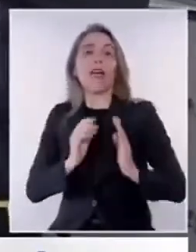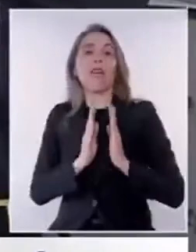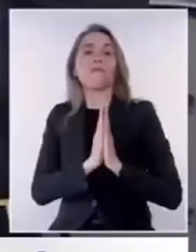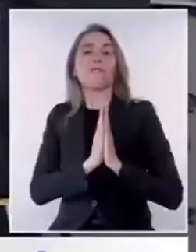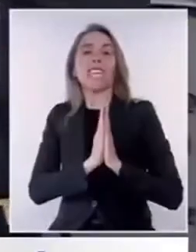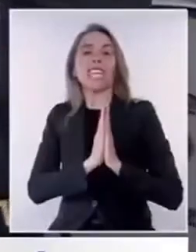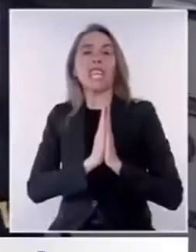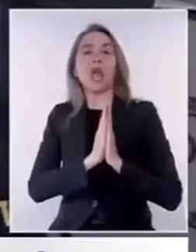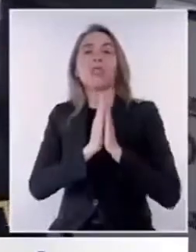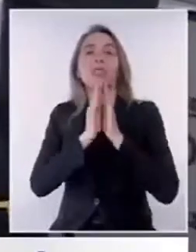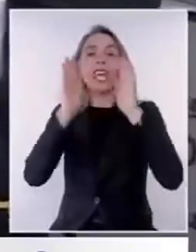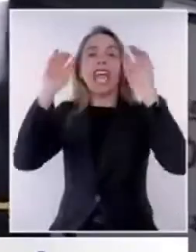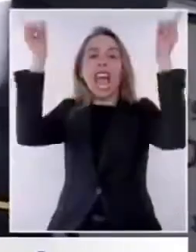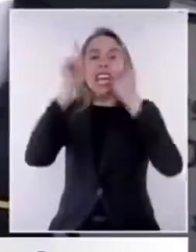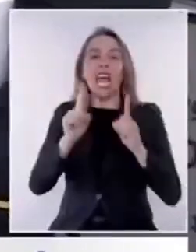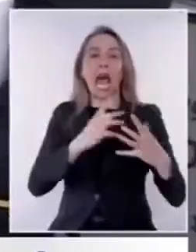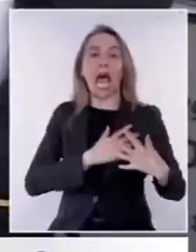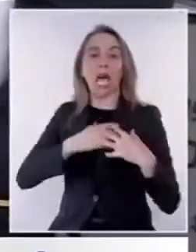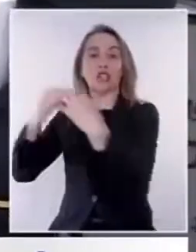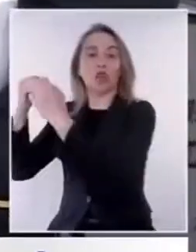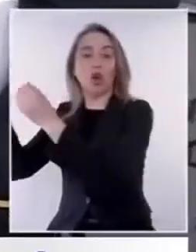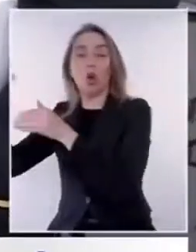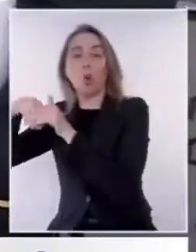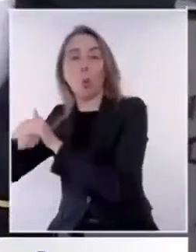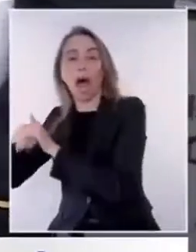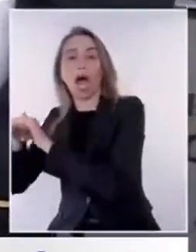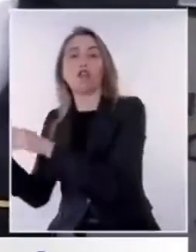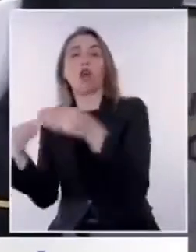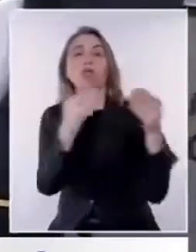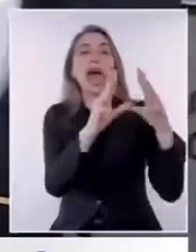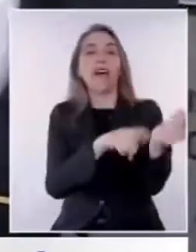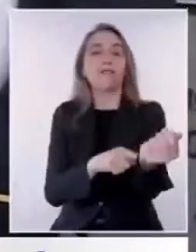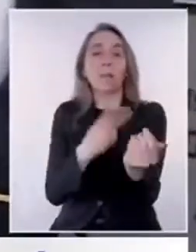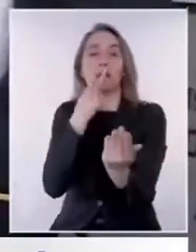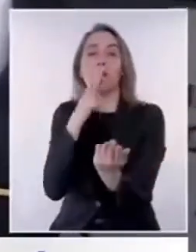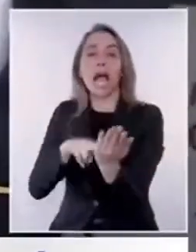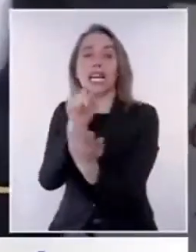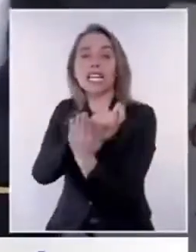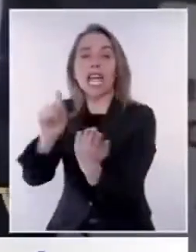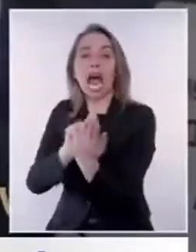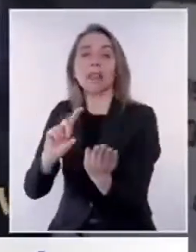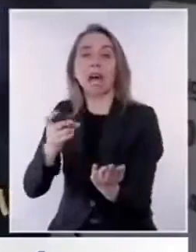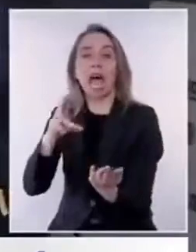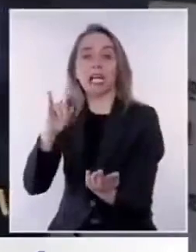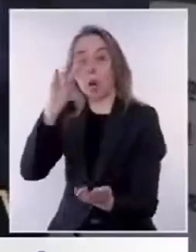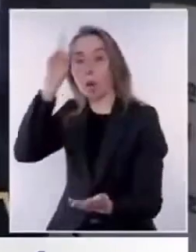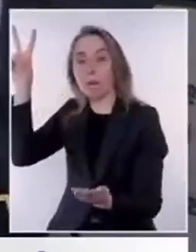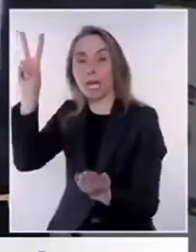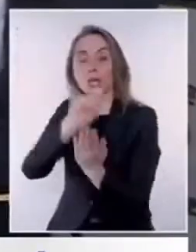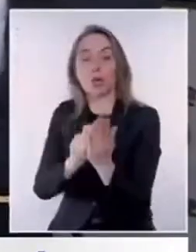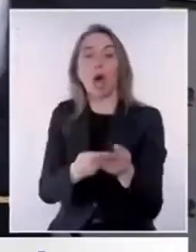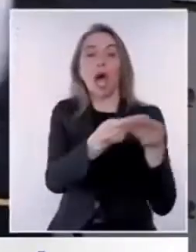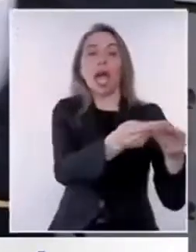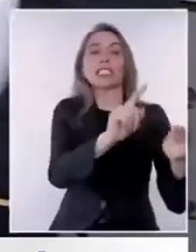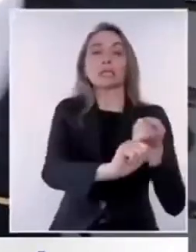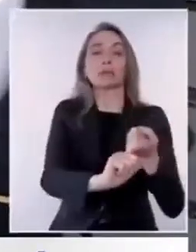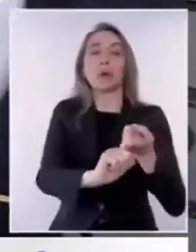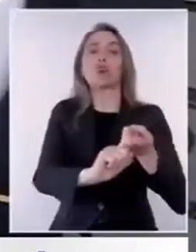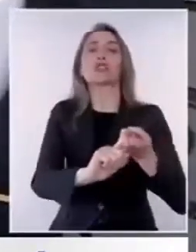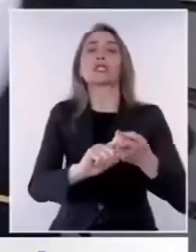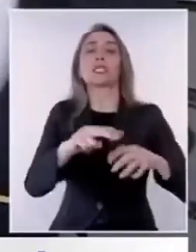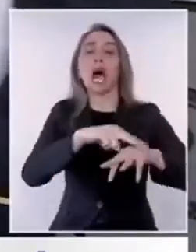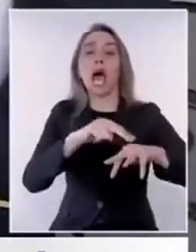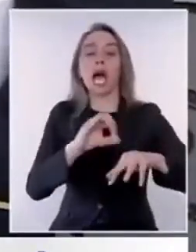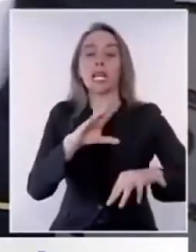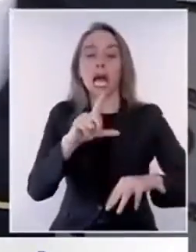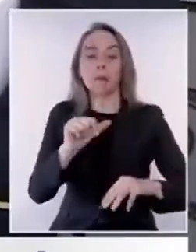familia, y que después se la hace llegar a Carmela en una carta. Hay un momento precioso en Santiago con ese, el extracto de esa carta del Capitán